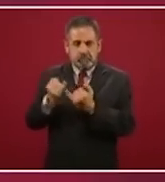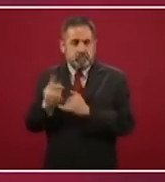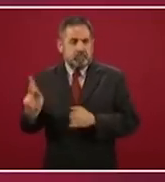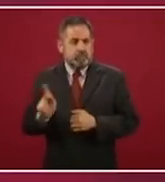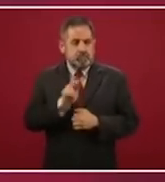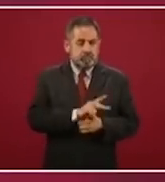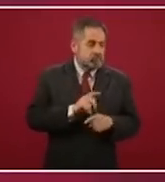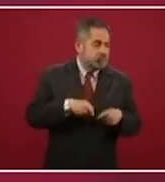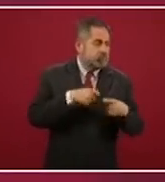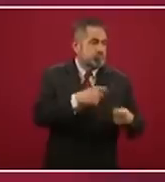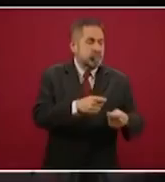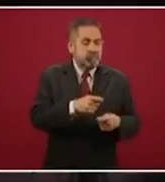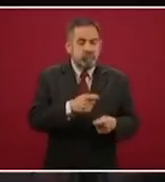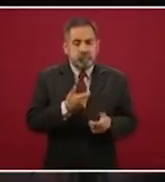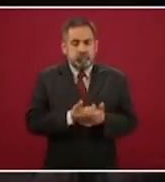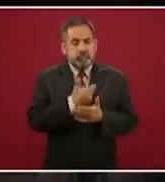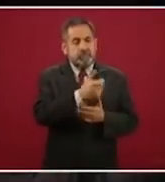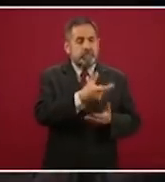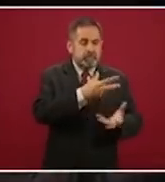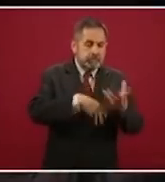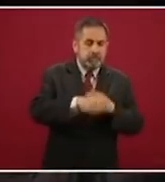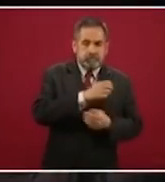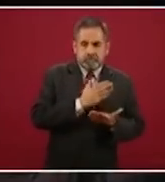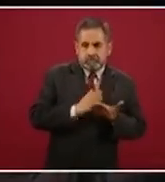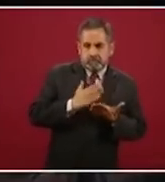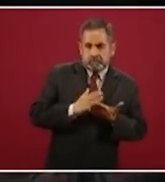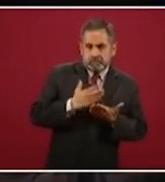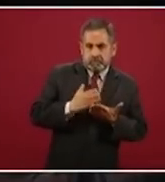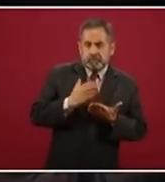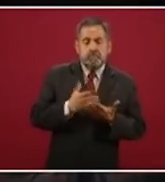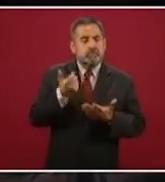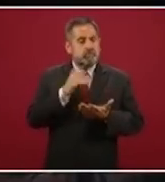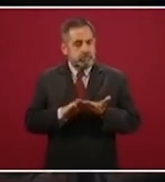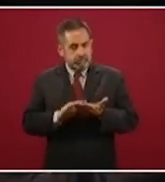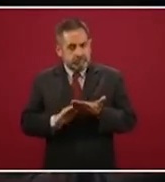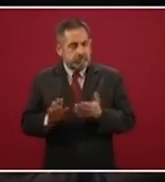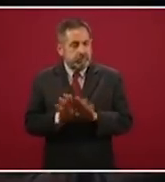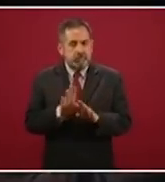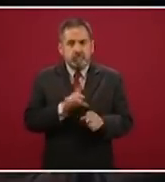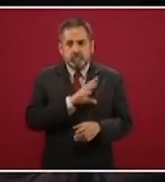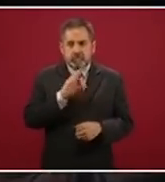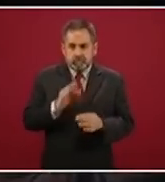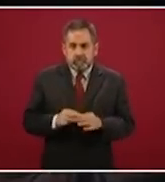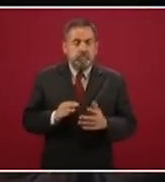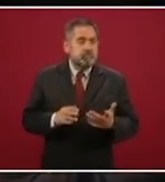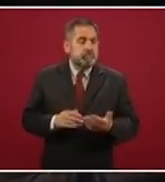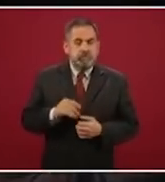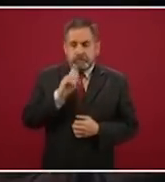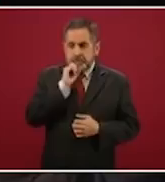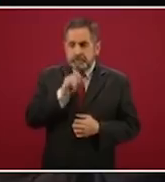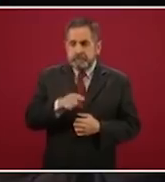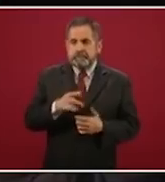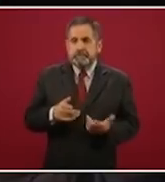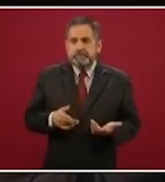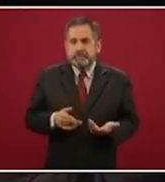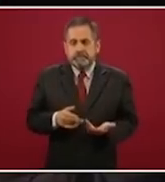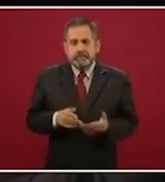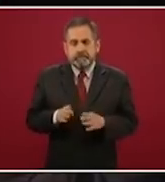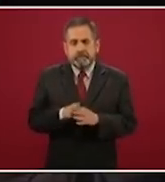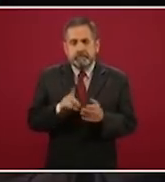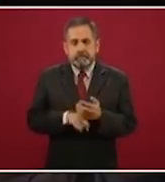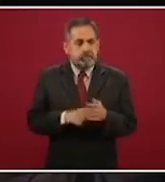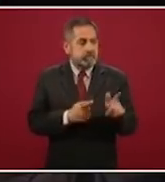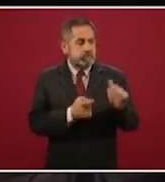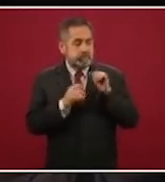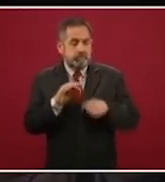de tandas para el desarrollo, creo que así se llama, para el bienestar, tandas para el bienestar, en donde no hay